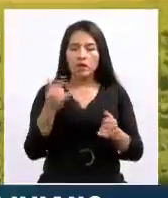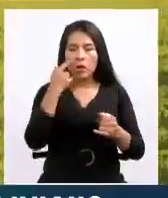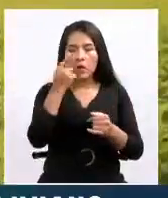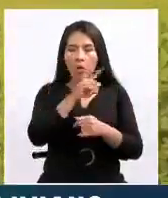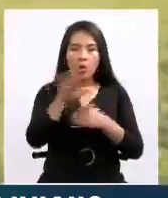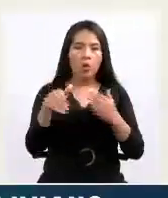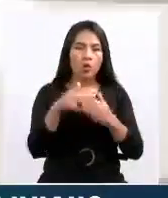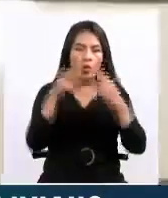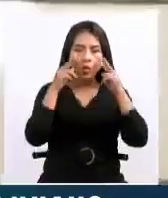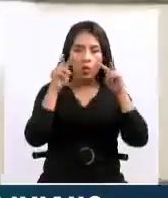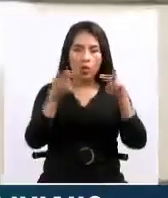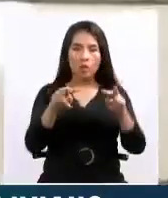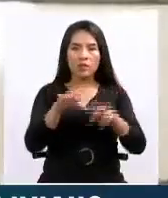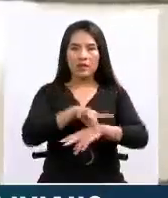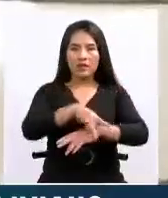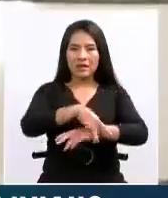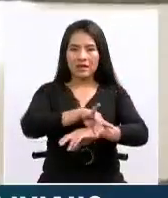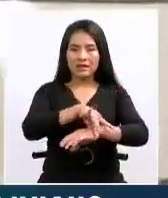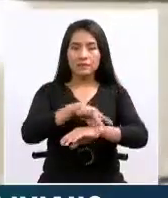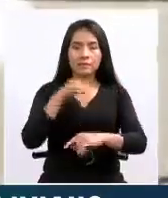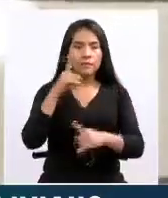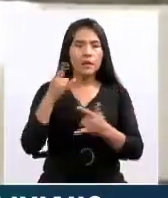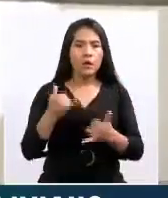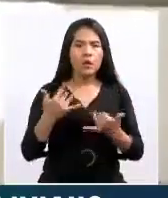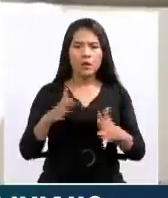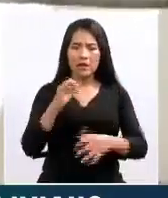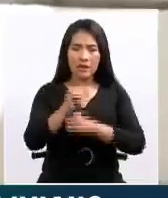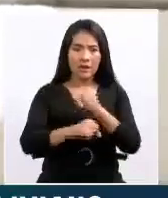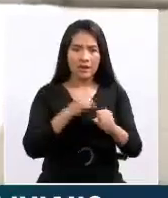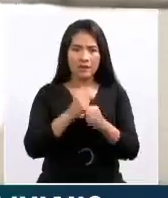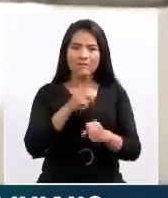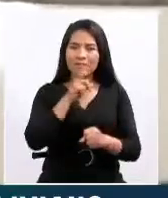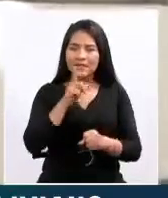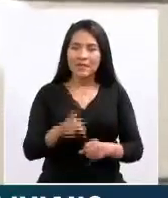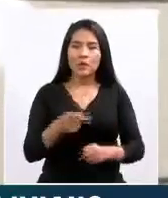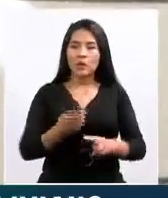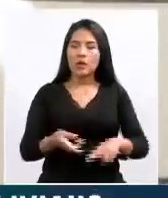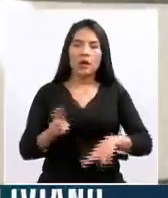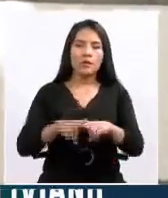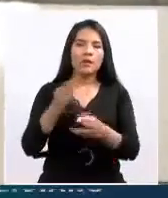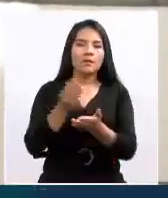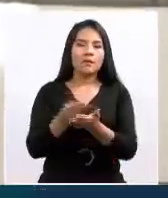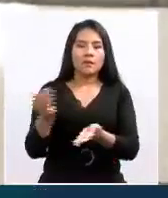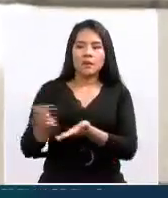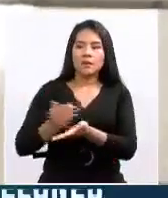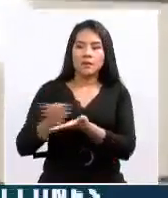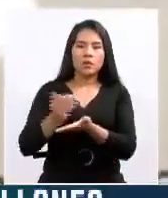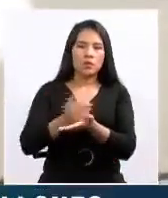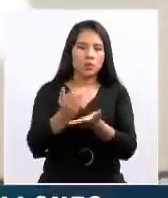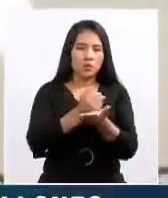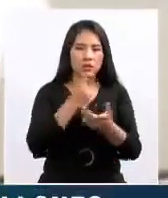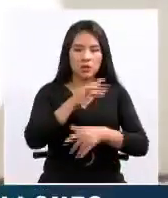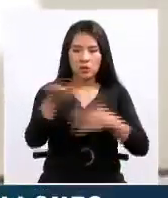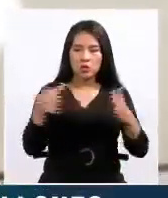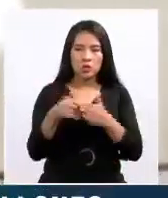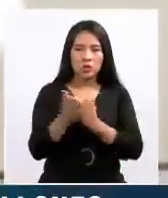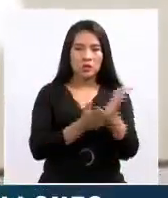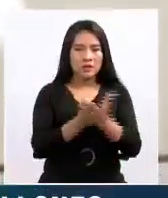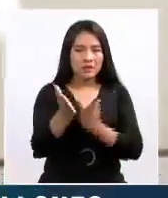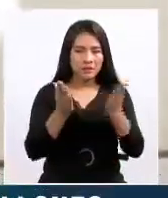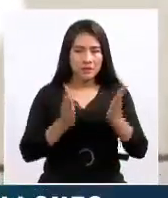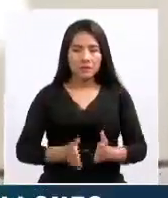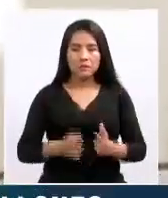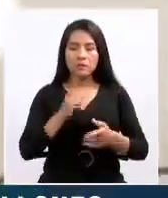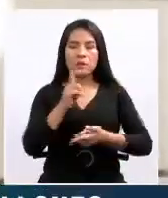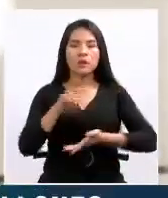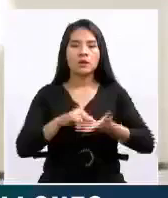Tierra. Es casi un hecho que este año se van a romper los récords de recaudación por servicios, y eso implica